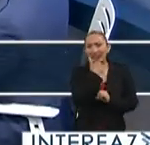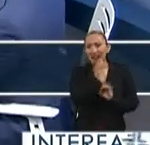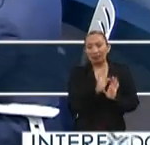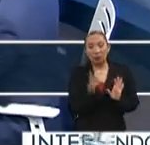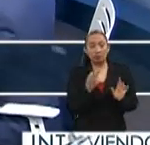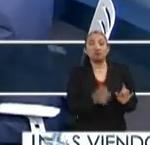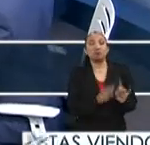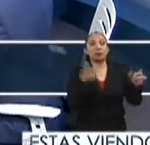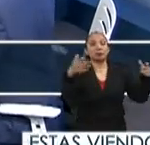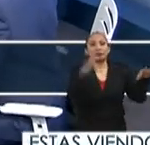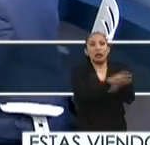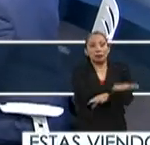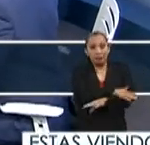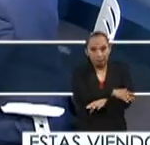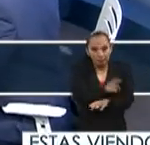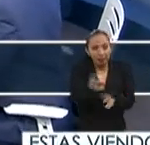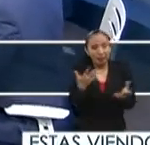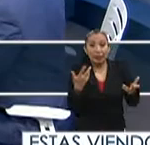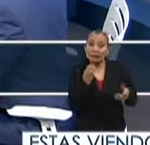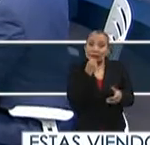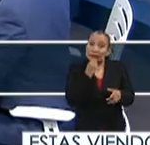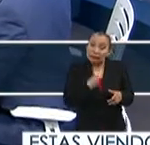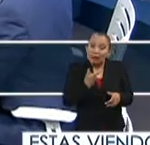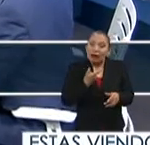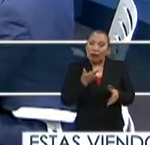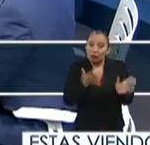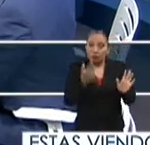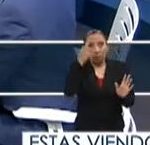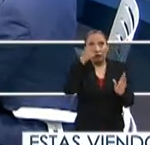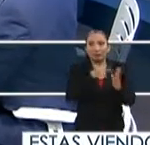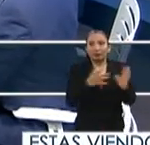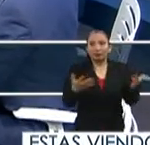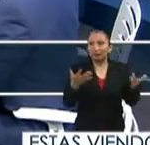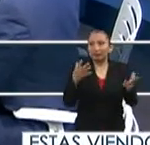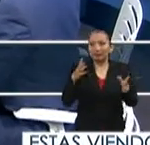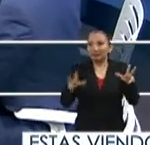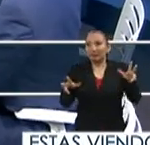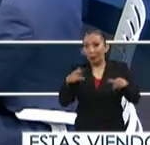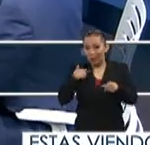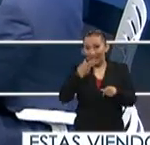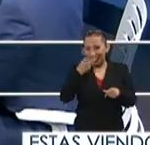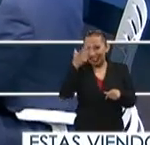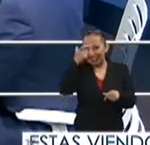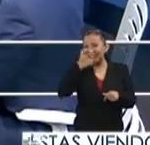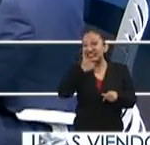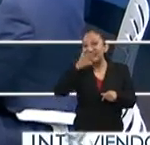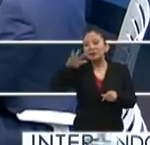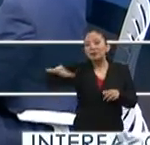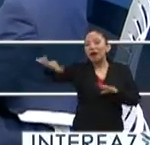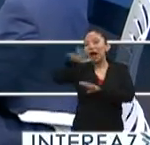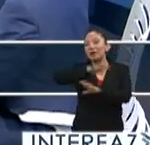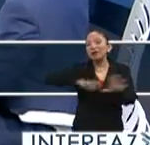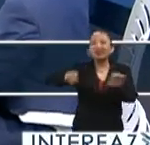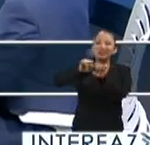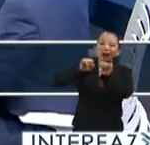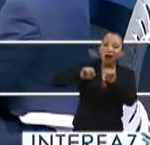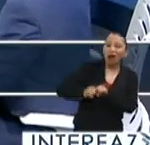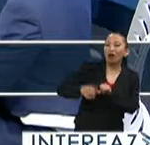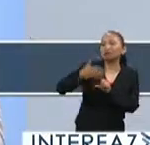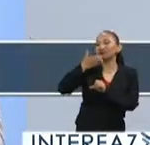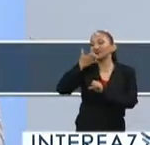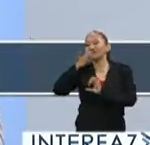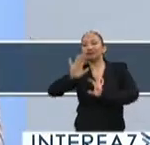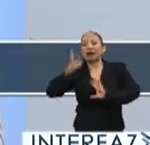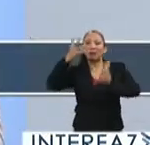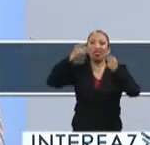como que el primer cambio de que tenías que, no te la creías, ¿sabes? Cuando aprendes inglés estás en un ambiente, en un aula, y